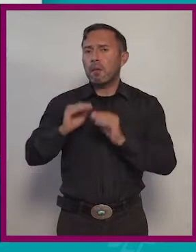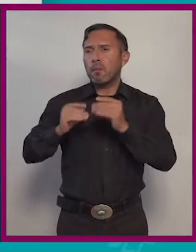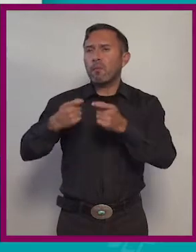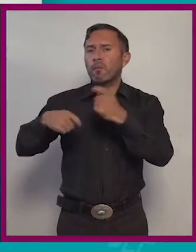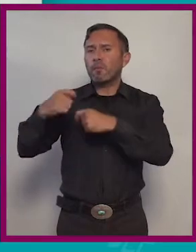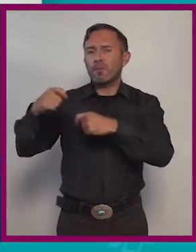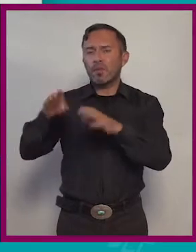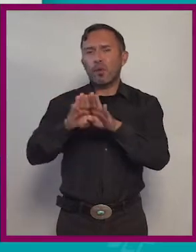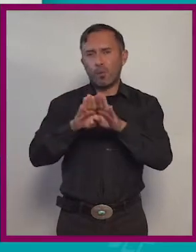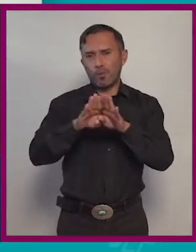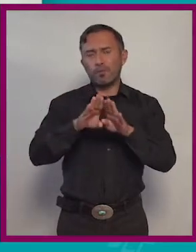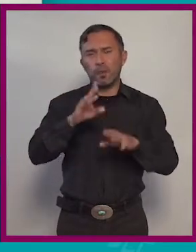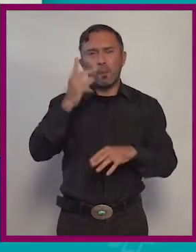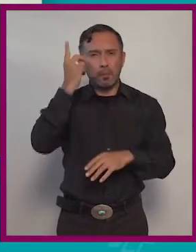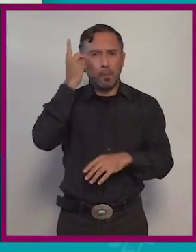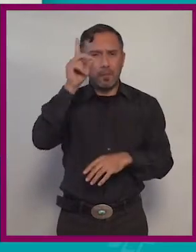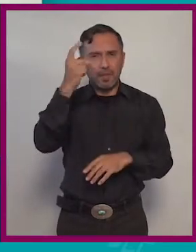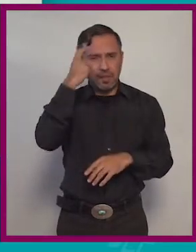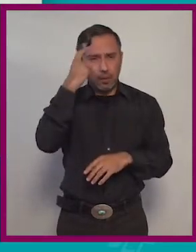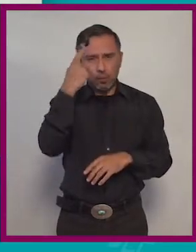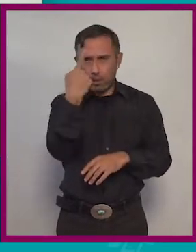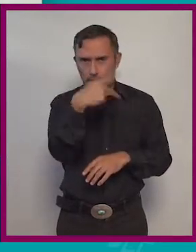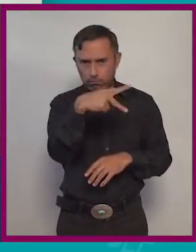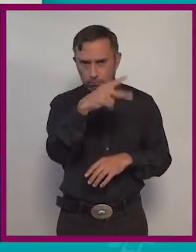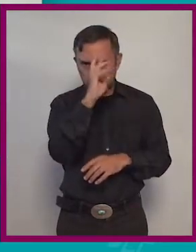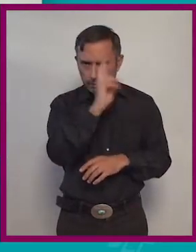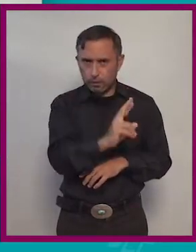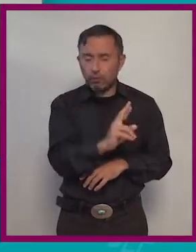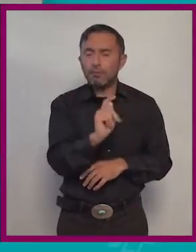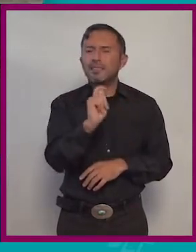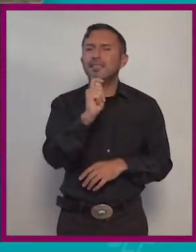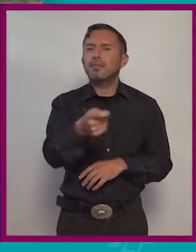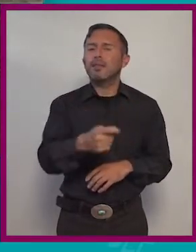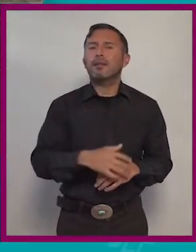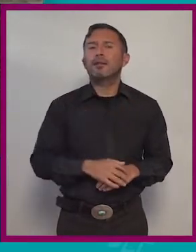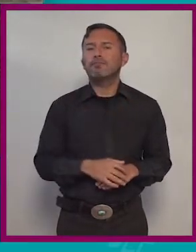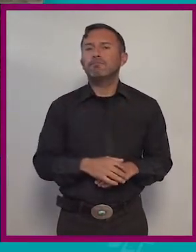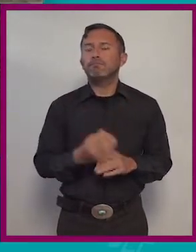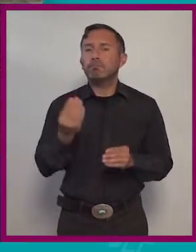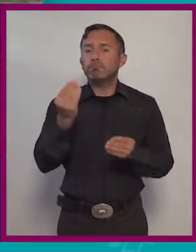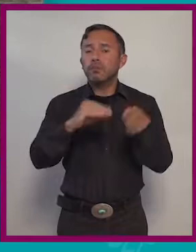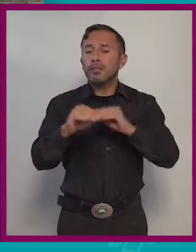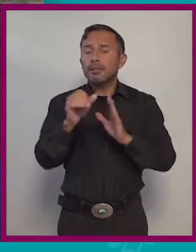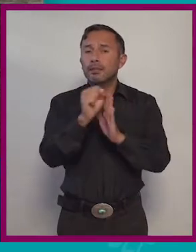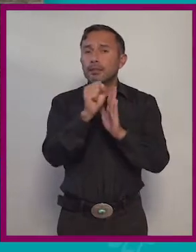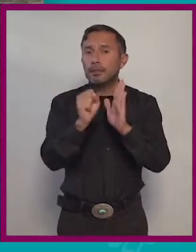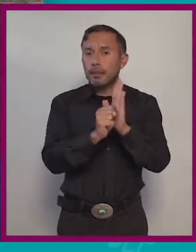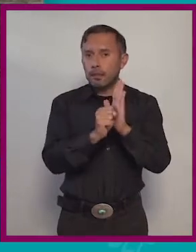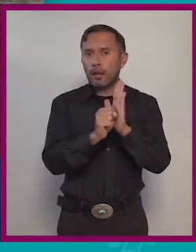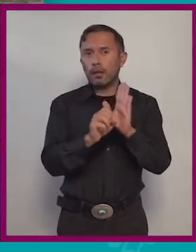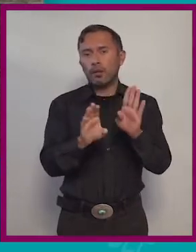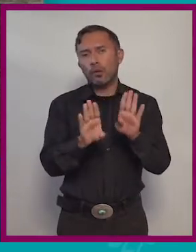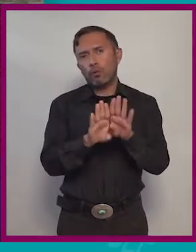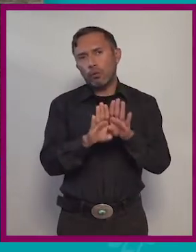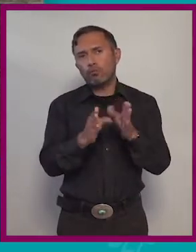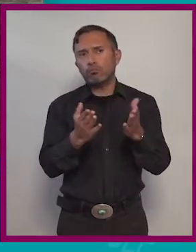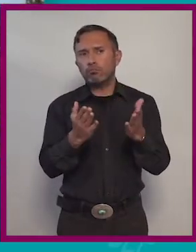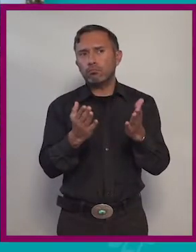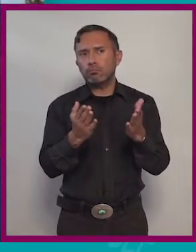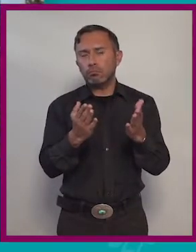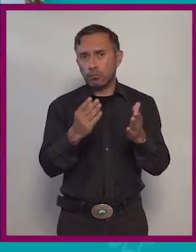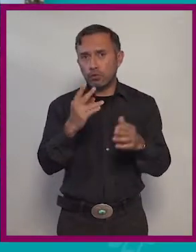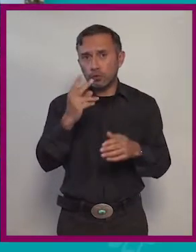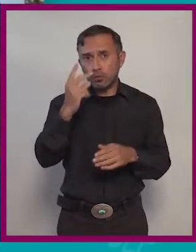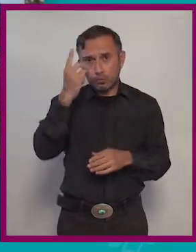propiedad intelectual. Es decir, se crea, digamos, un sistema que no es una figura tradicional de propiedad